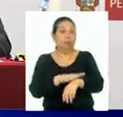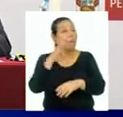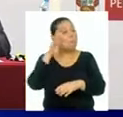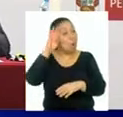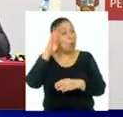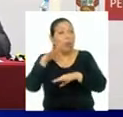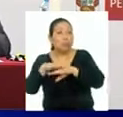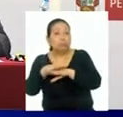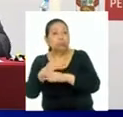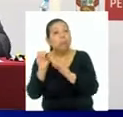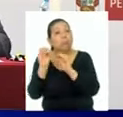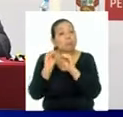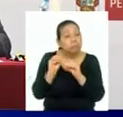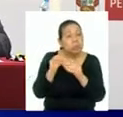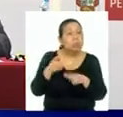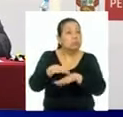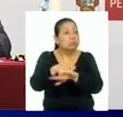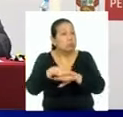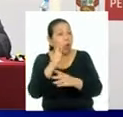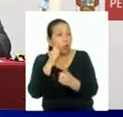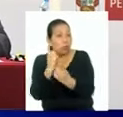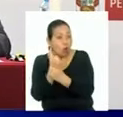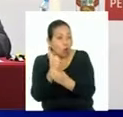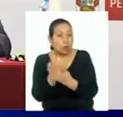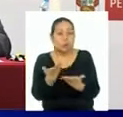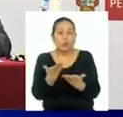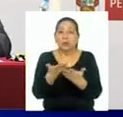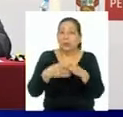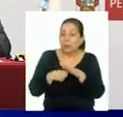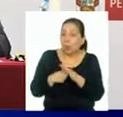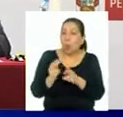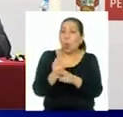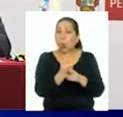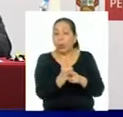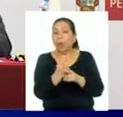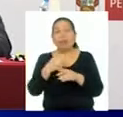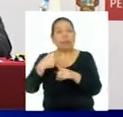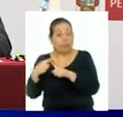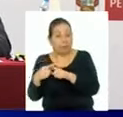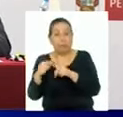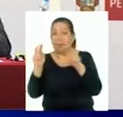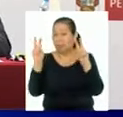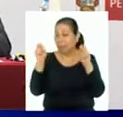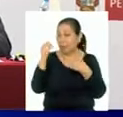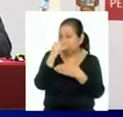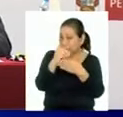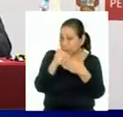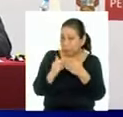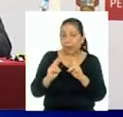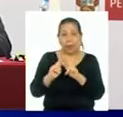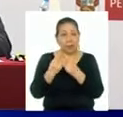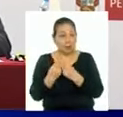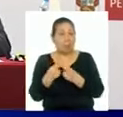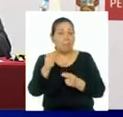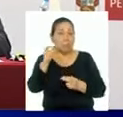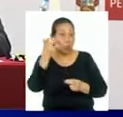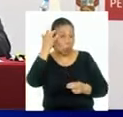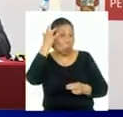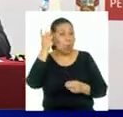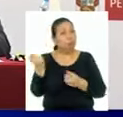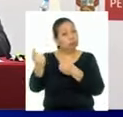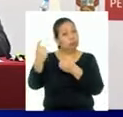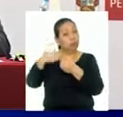de la Policía Nacional u otras organizaciones que conocen los temas de orden interno y seguridad pública. Además, se convocó también a expertos y